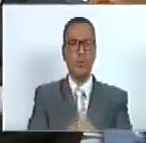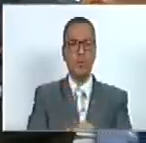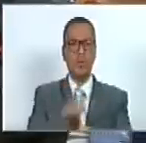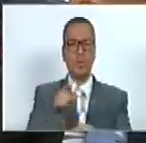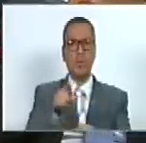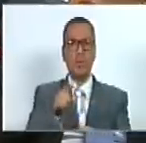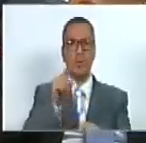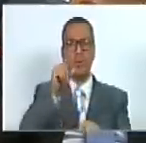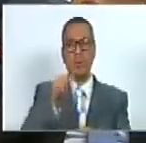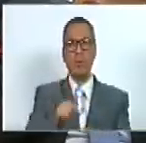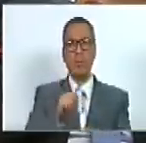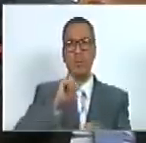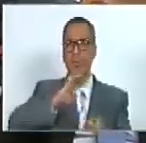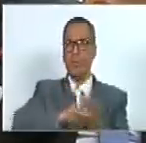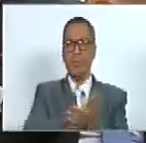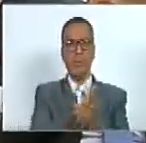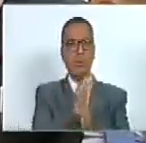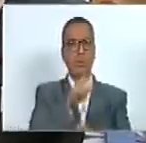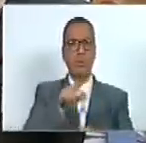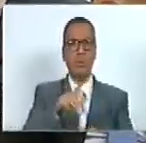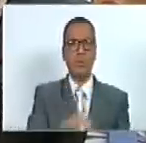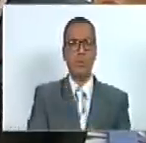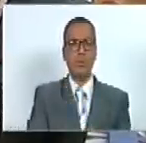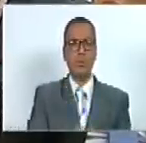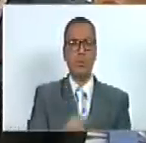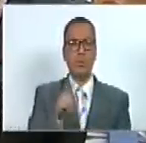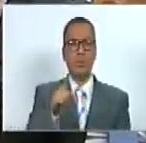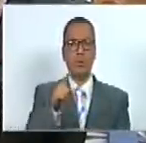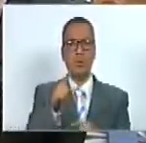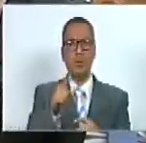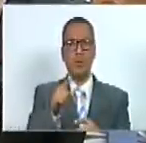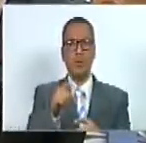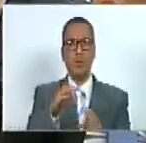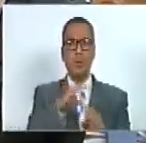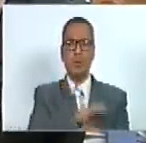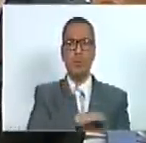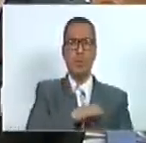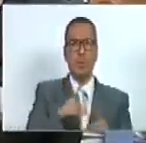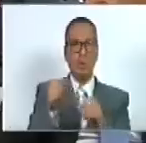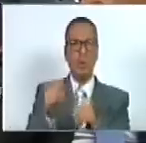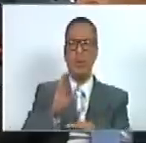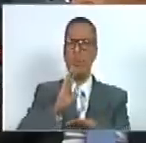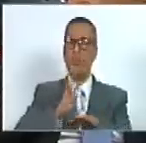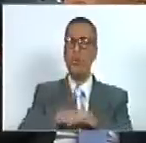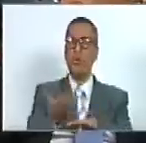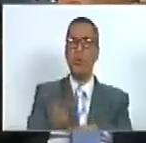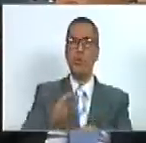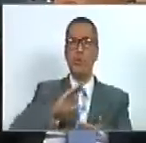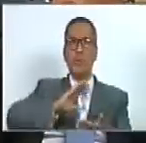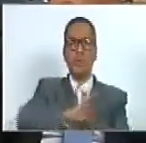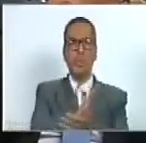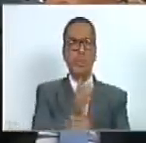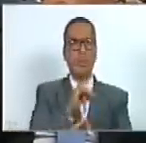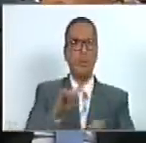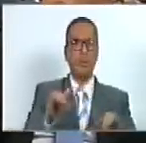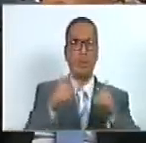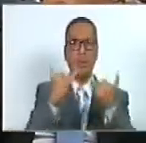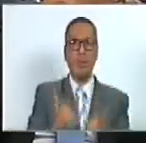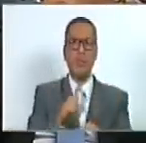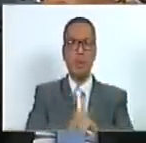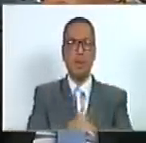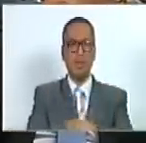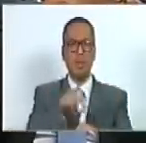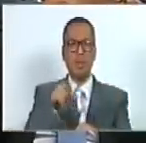agotó. Y eso yo lo planteé en la Comisión de Finanzas. ¿Y por qué se agotó? Porque resulta ser que ahora en este